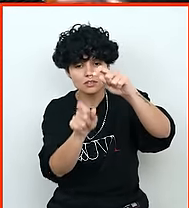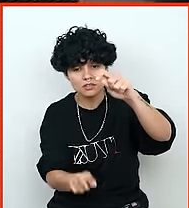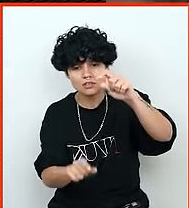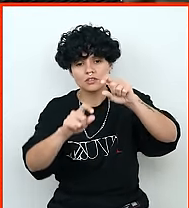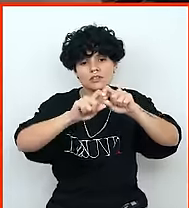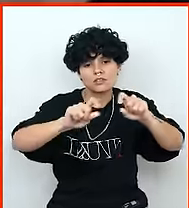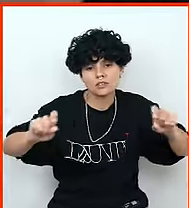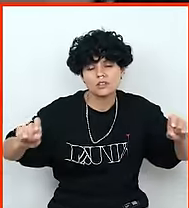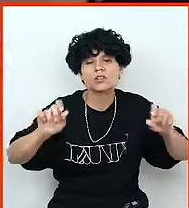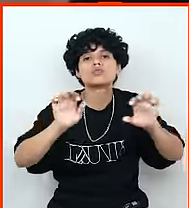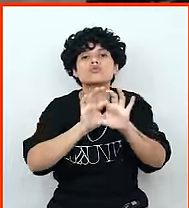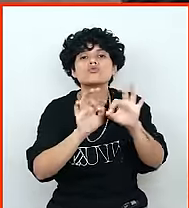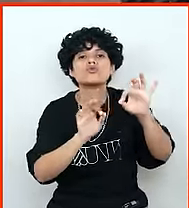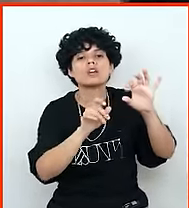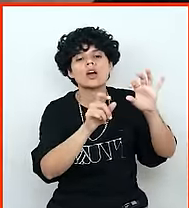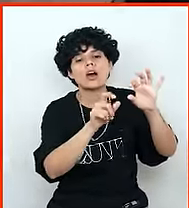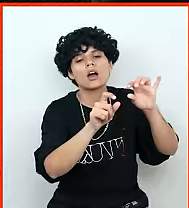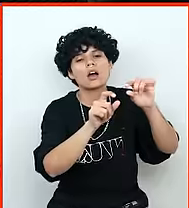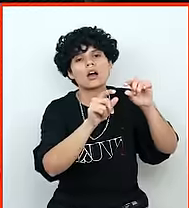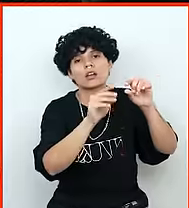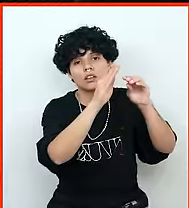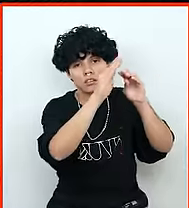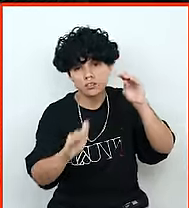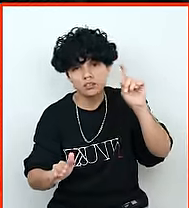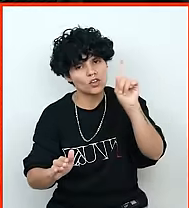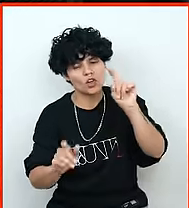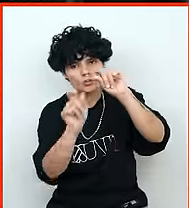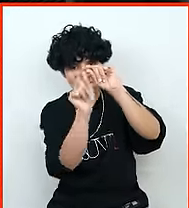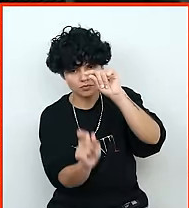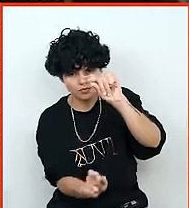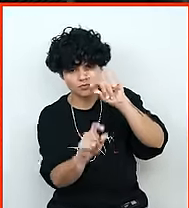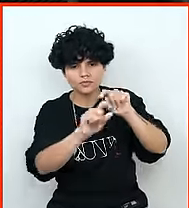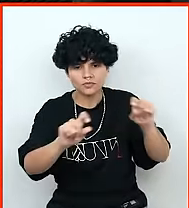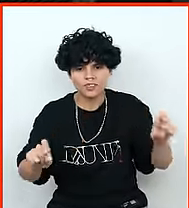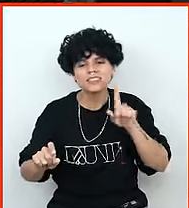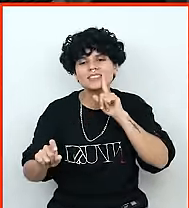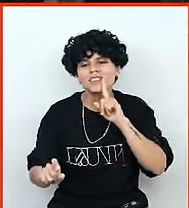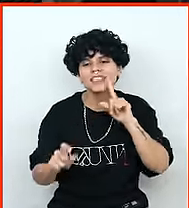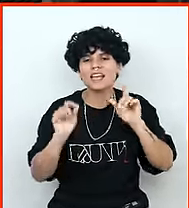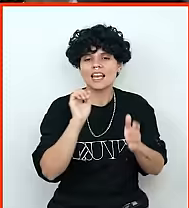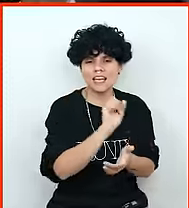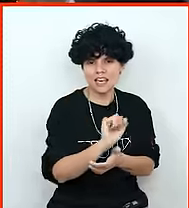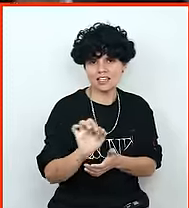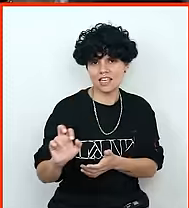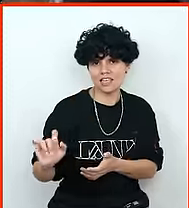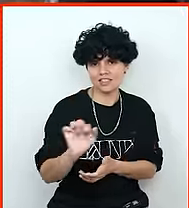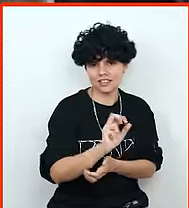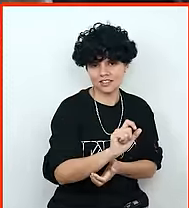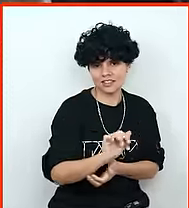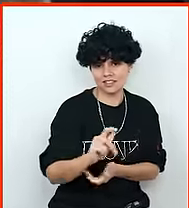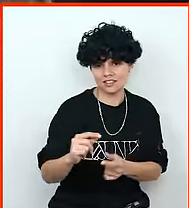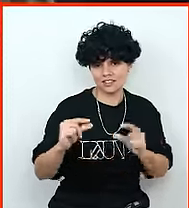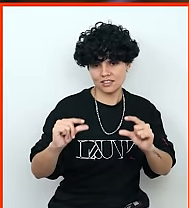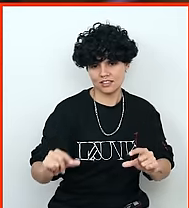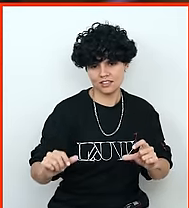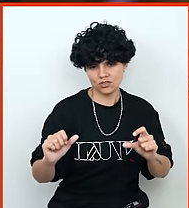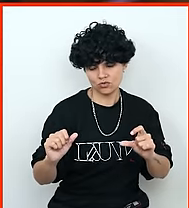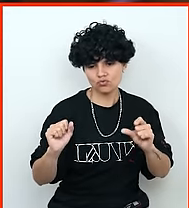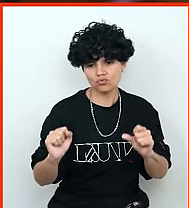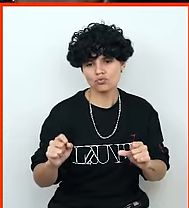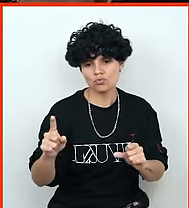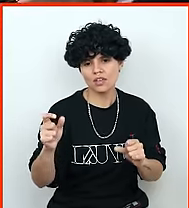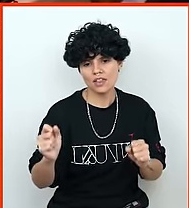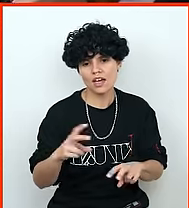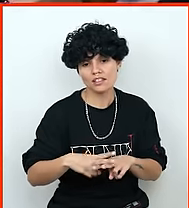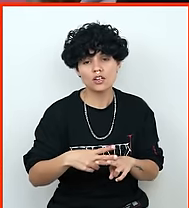una palabra horizontal o vertical, nunca cruzada. Y para eso tenemos 7 letras acá. Yo te puedo ceder... Ah, ¿yo